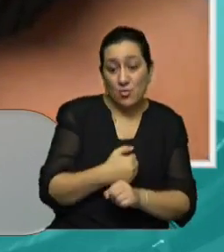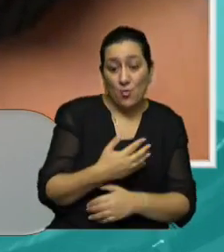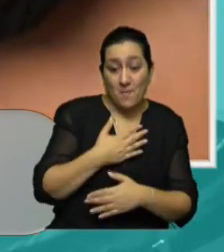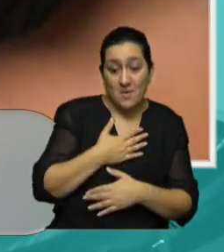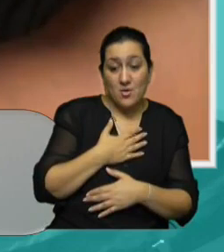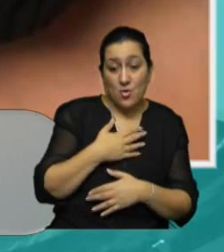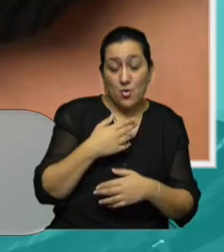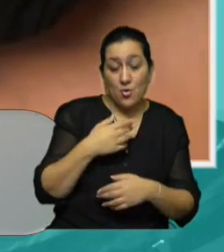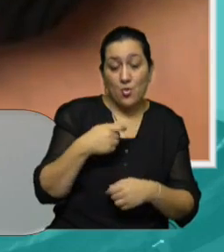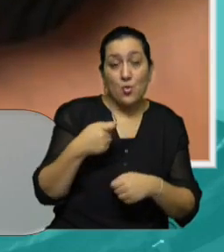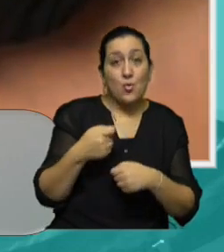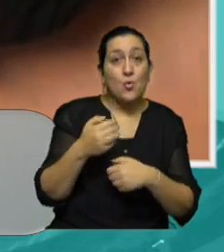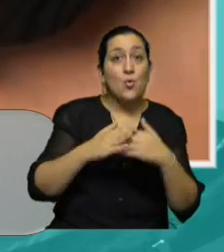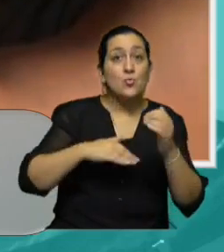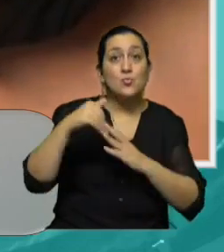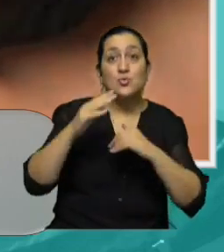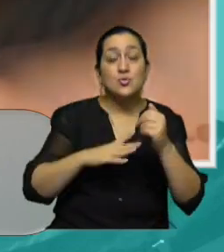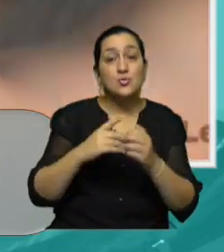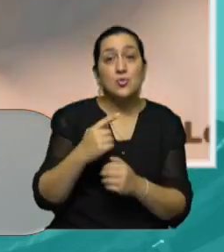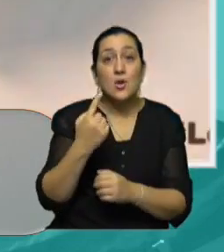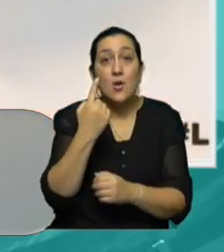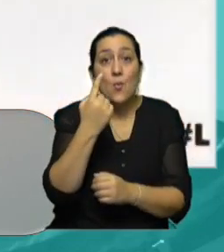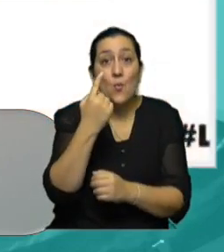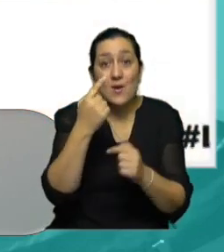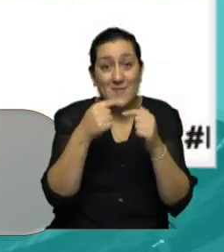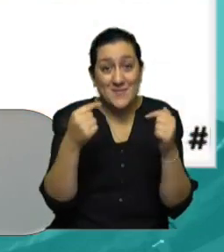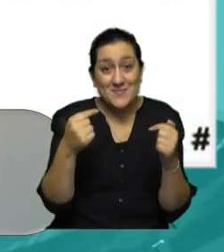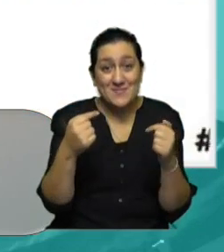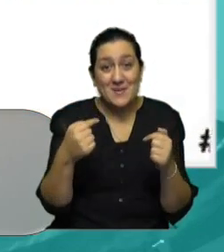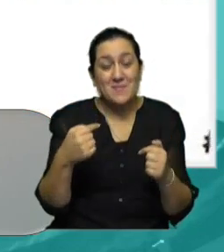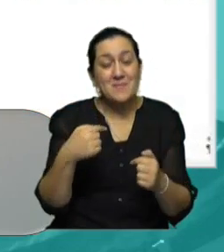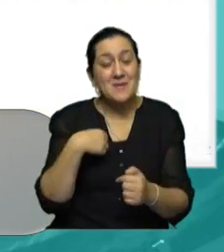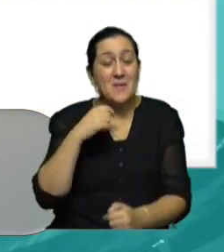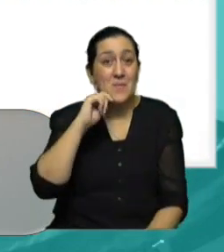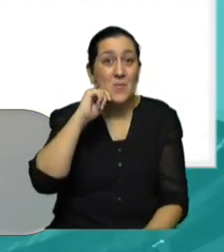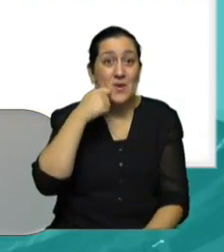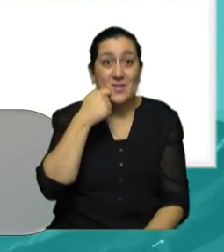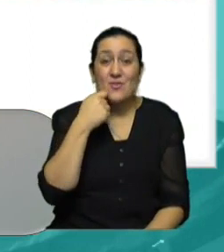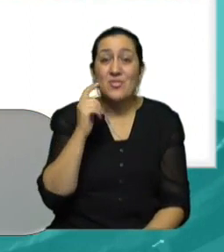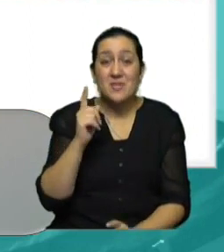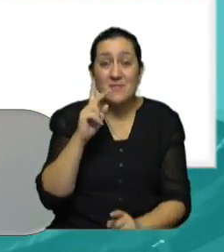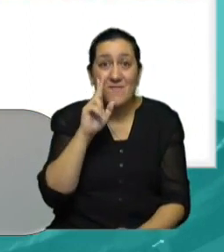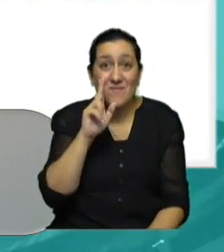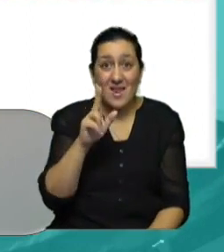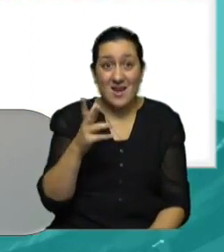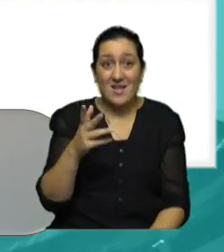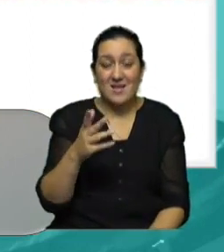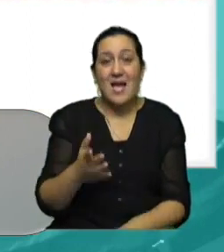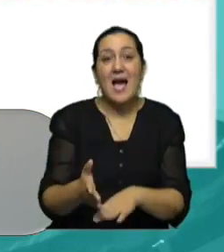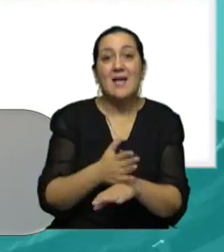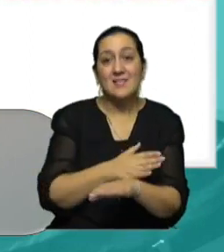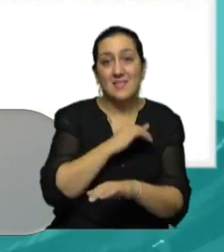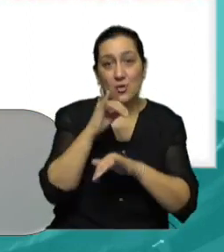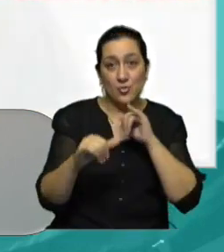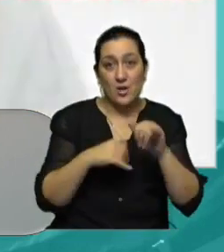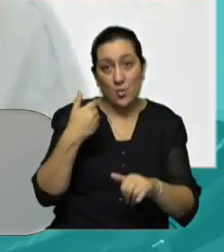algo que quedó una pieza que, en mi opinión, merece la pena ser vista. O sea, tienen que venir. Y que antes de decirles cuándo